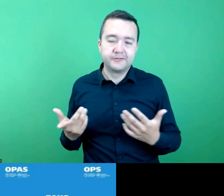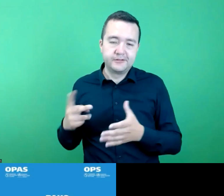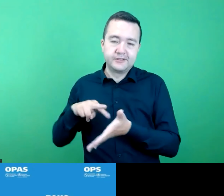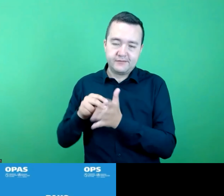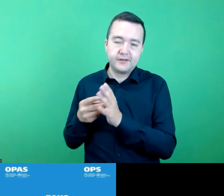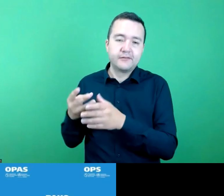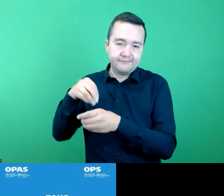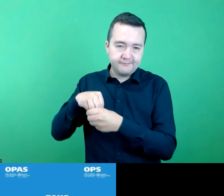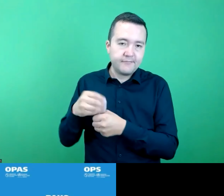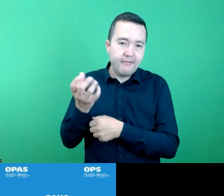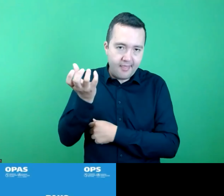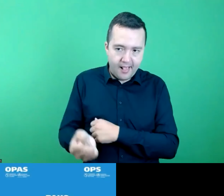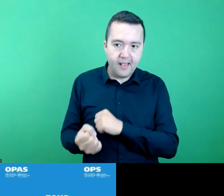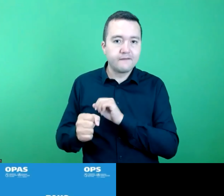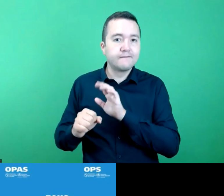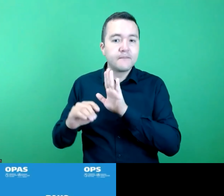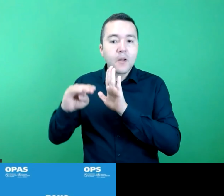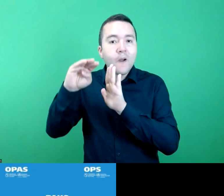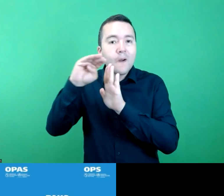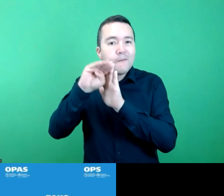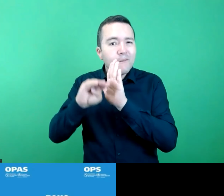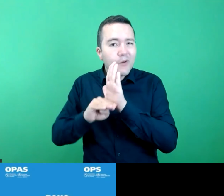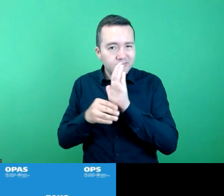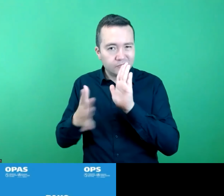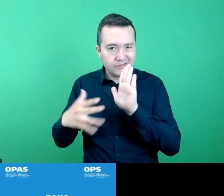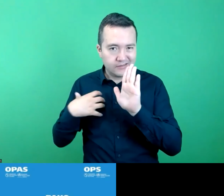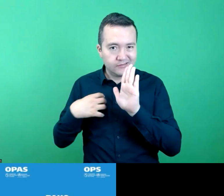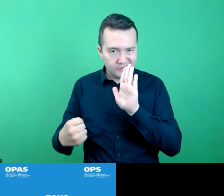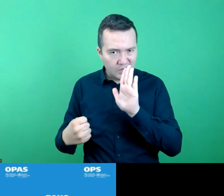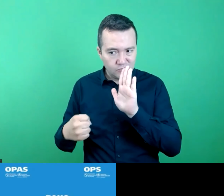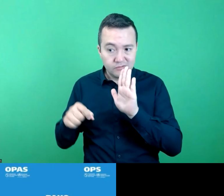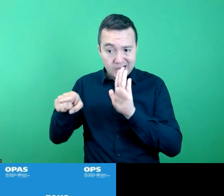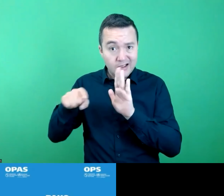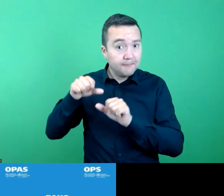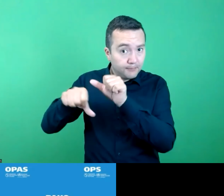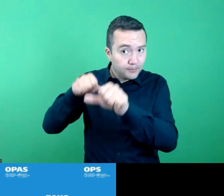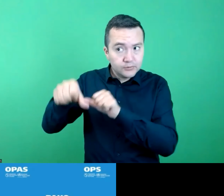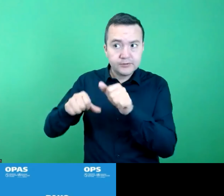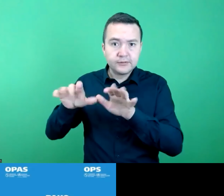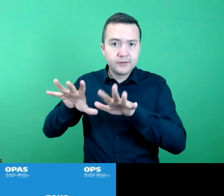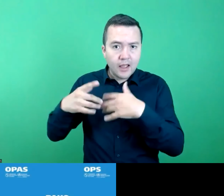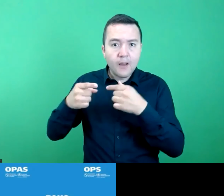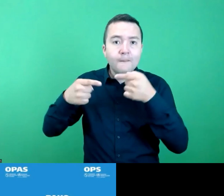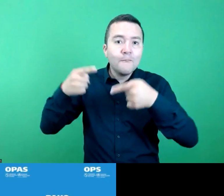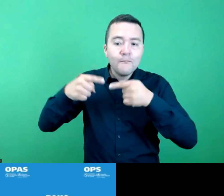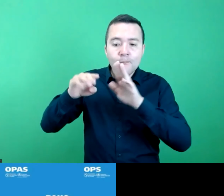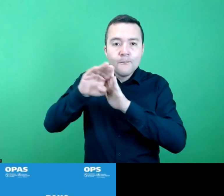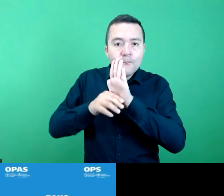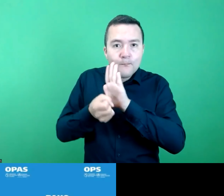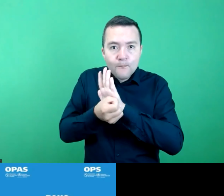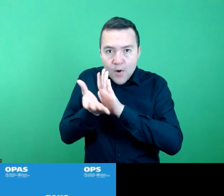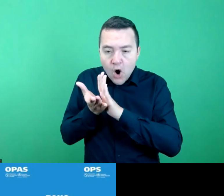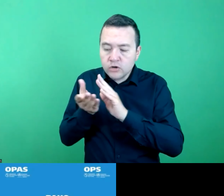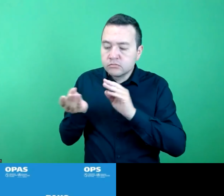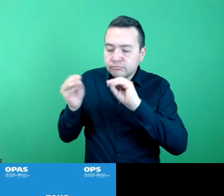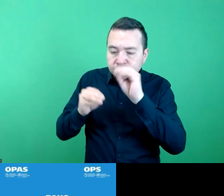con procesos de toma de decisiones, de formulación de políticas construidas colectivamente.